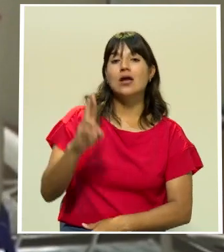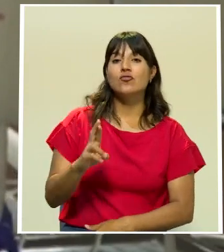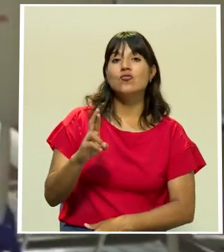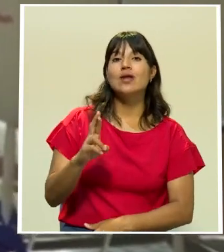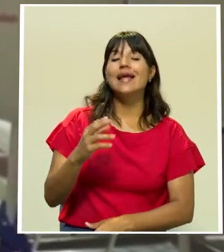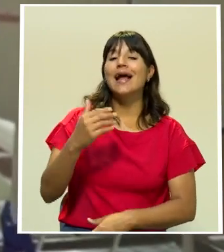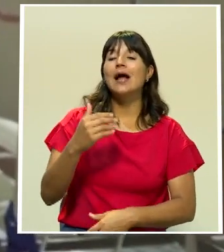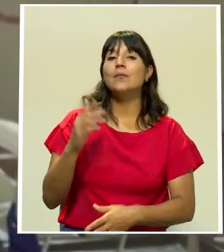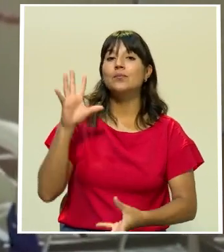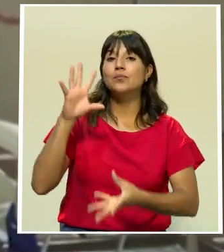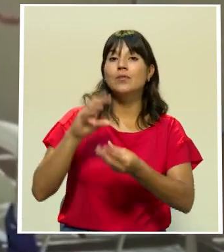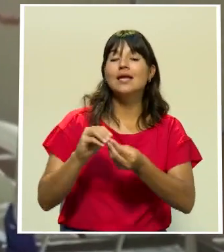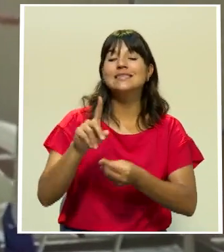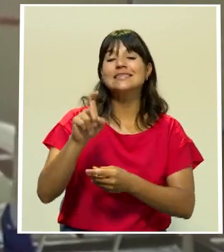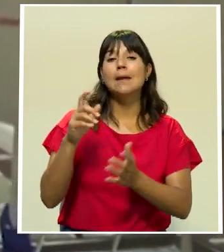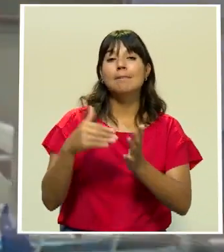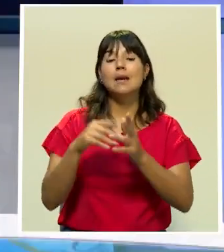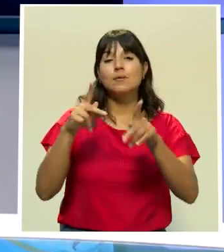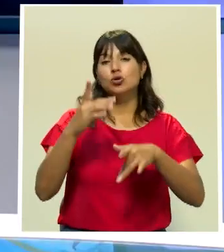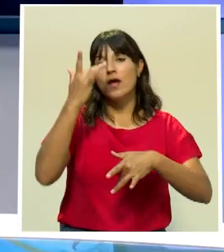personas infectadas por el virus.